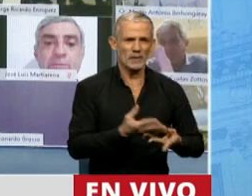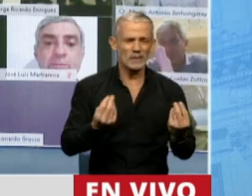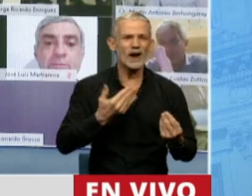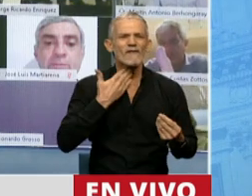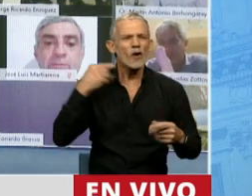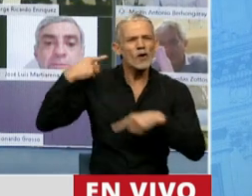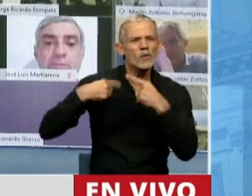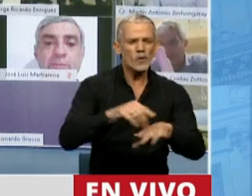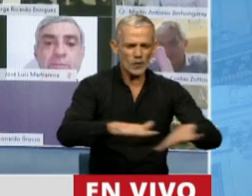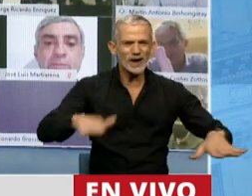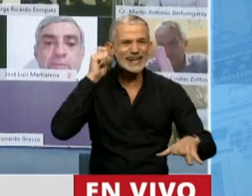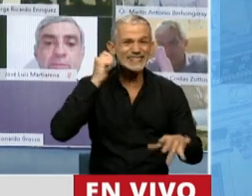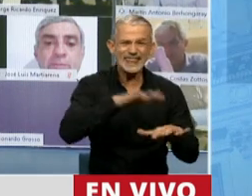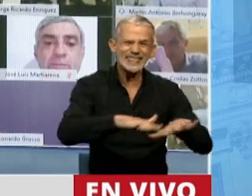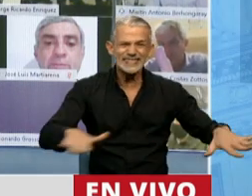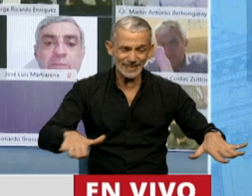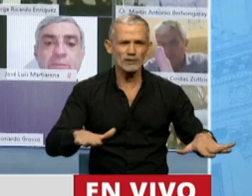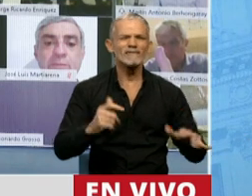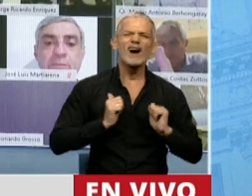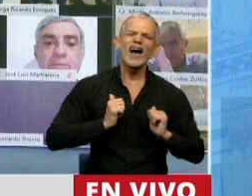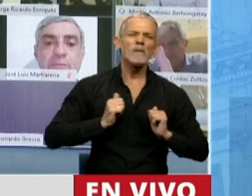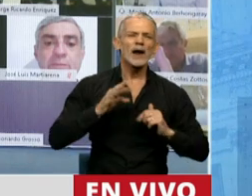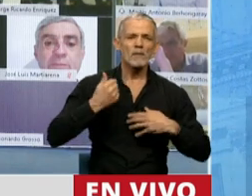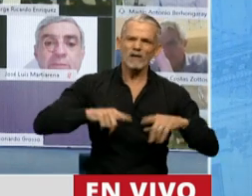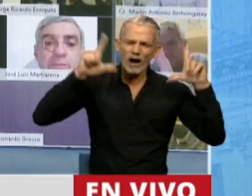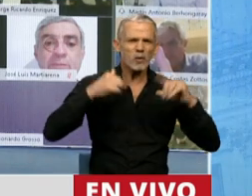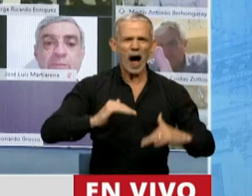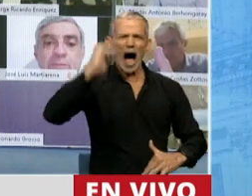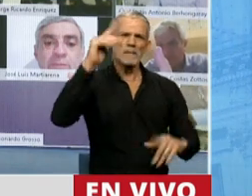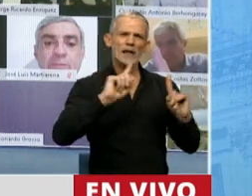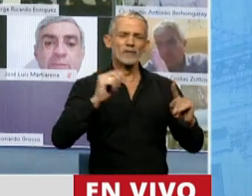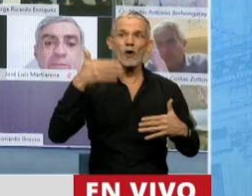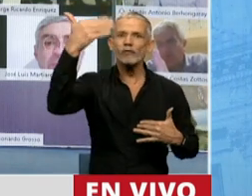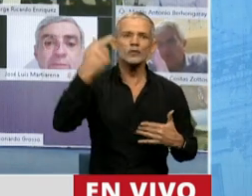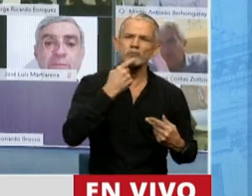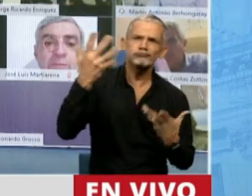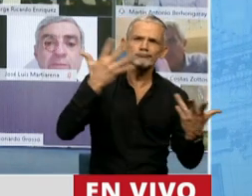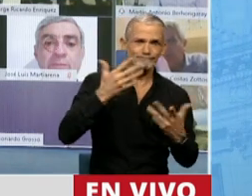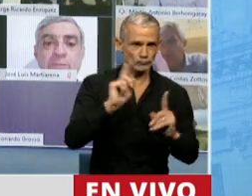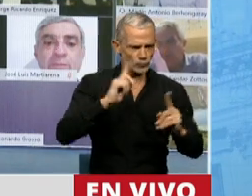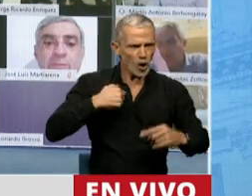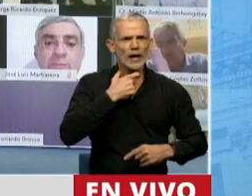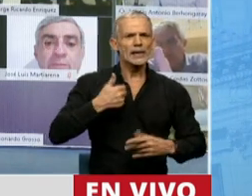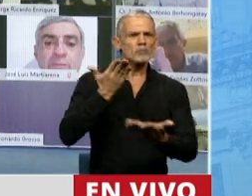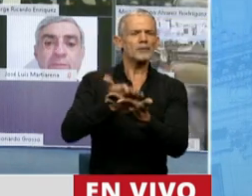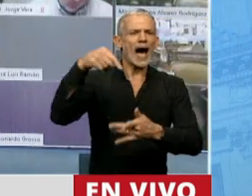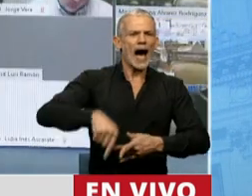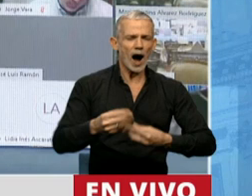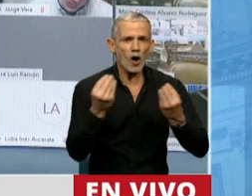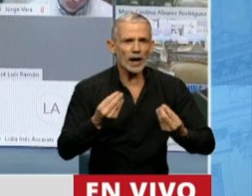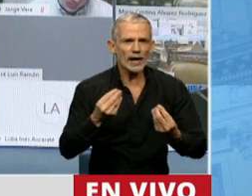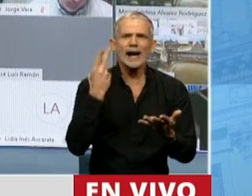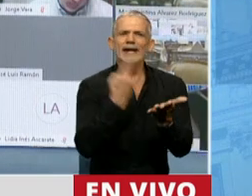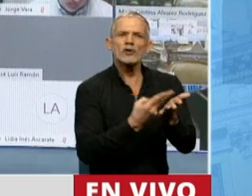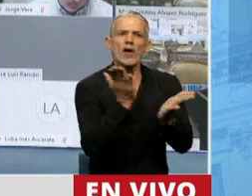de una generación que no quiere esperar a ser protagonista de un futuro incierto sino que pide que se le